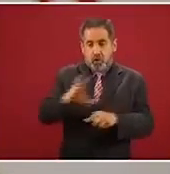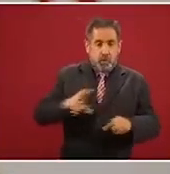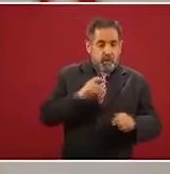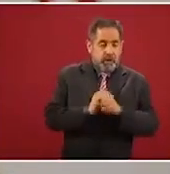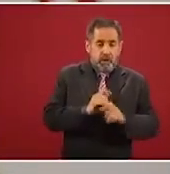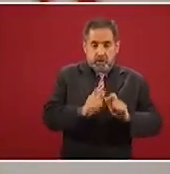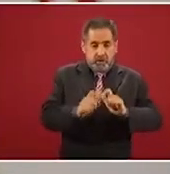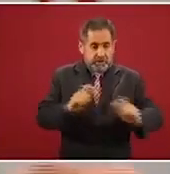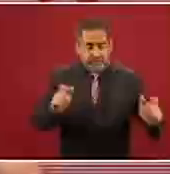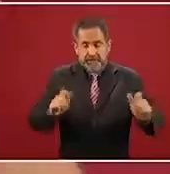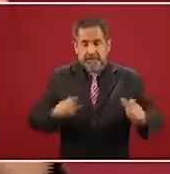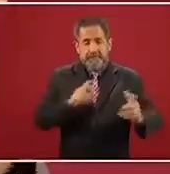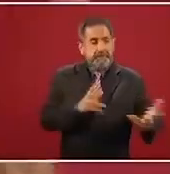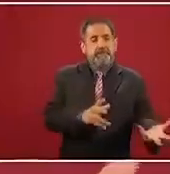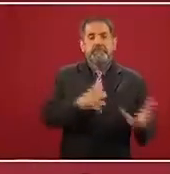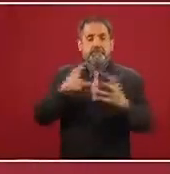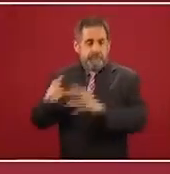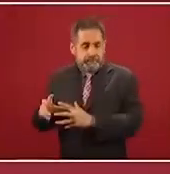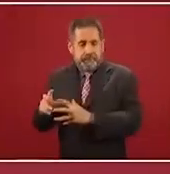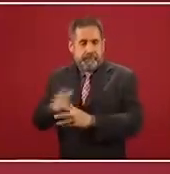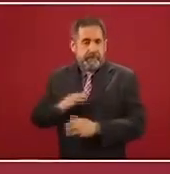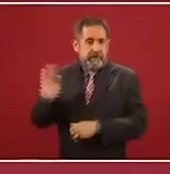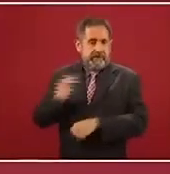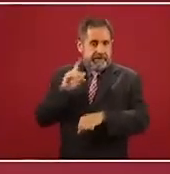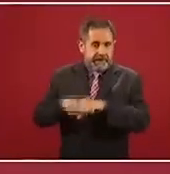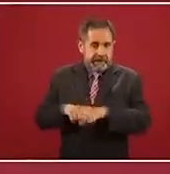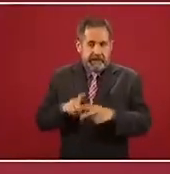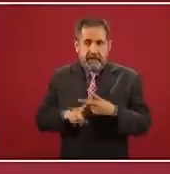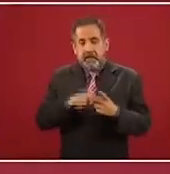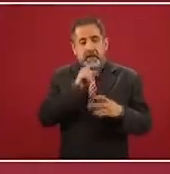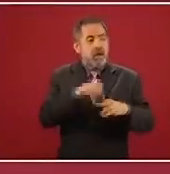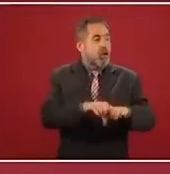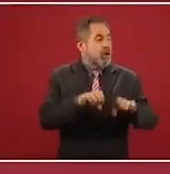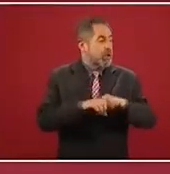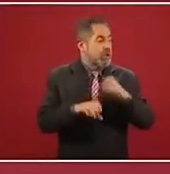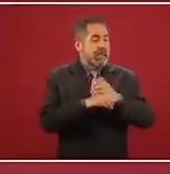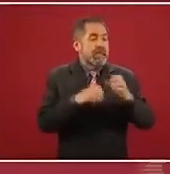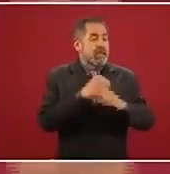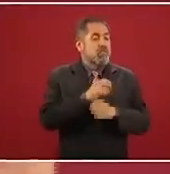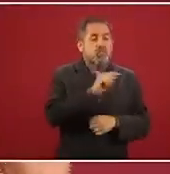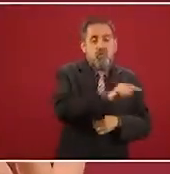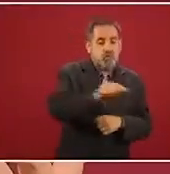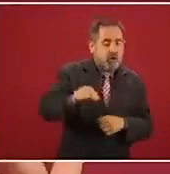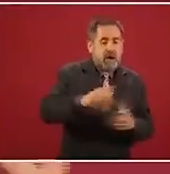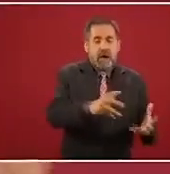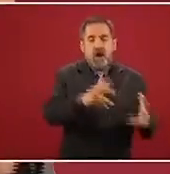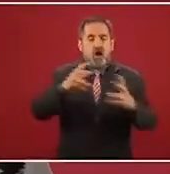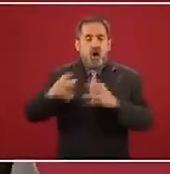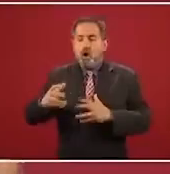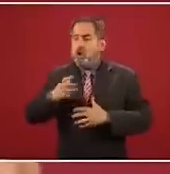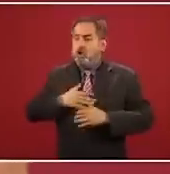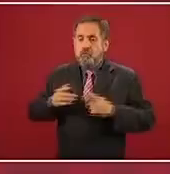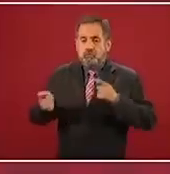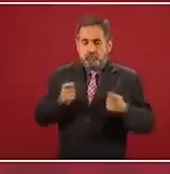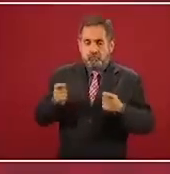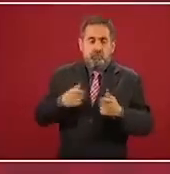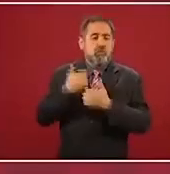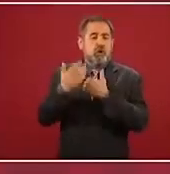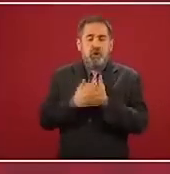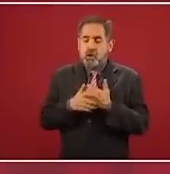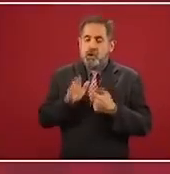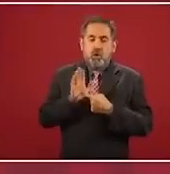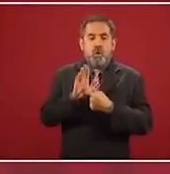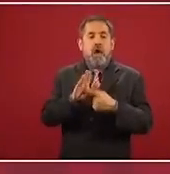servicios humanos, el equipamiento que está en las instalaciones, y eso nos va a permitir tener un modelo